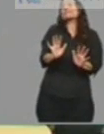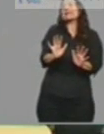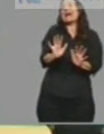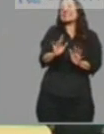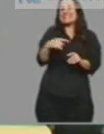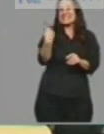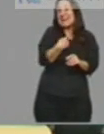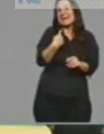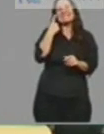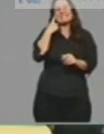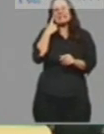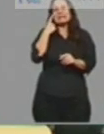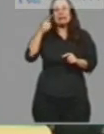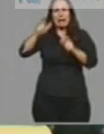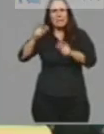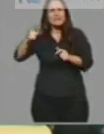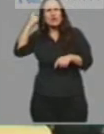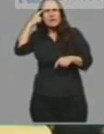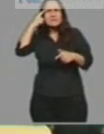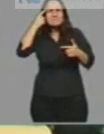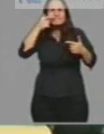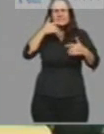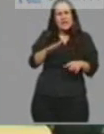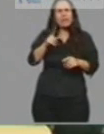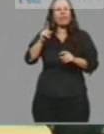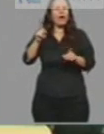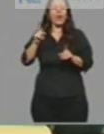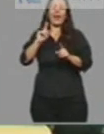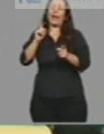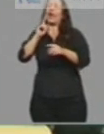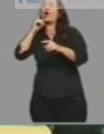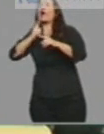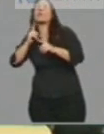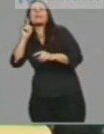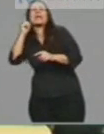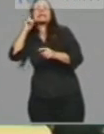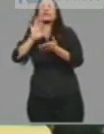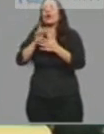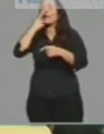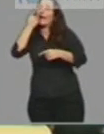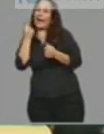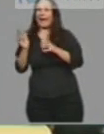por sobre el lobby formidable que hemos visto en estos días, donde un